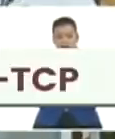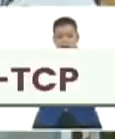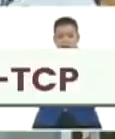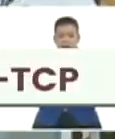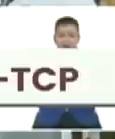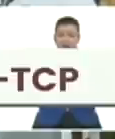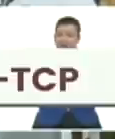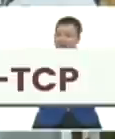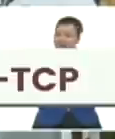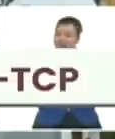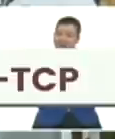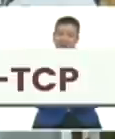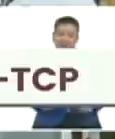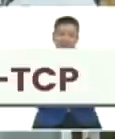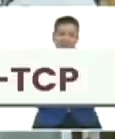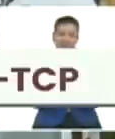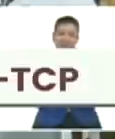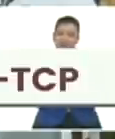hegemonismos, ya no caben.